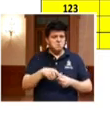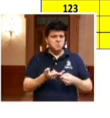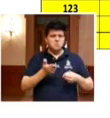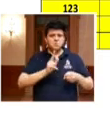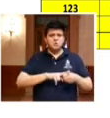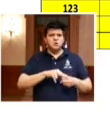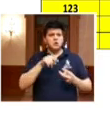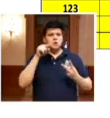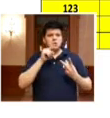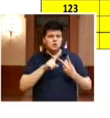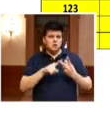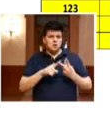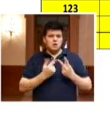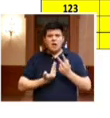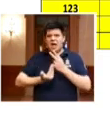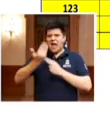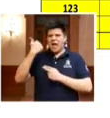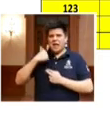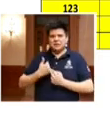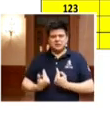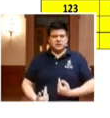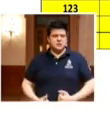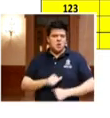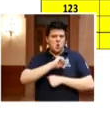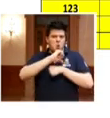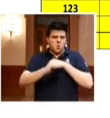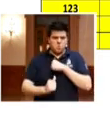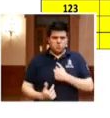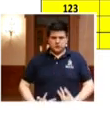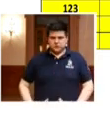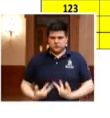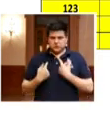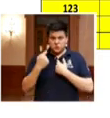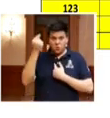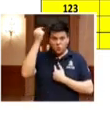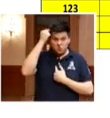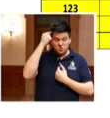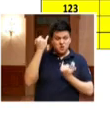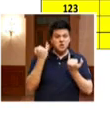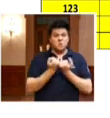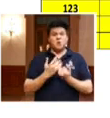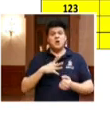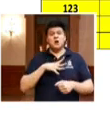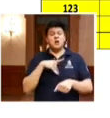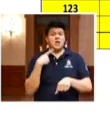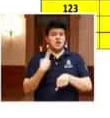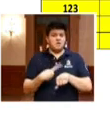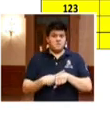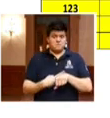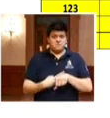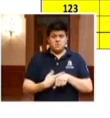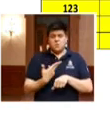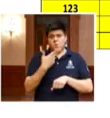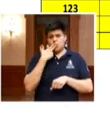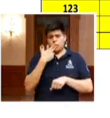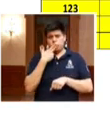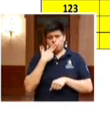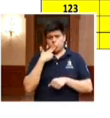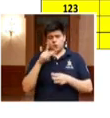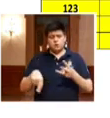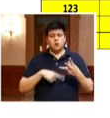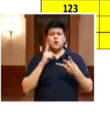estaba posoperado de un tumor cerebral y además tenía tabaquismo como comorbilidad. El siguiente caso es